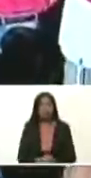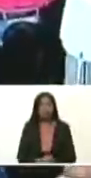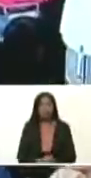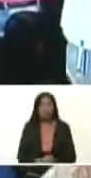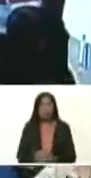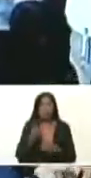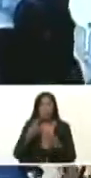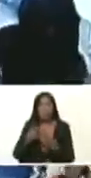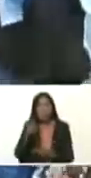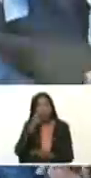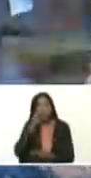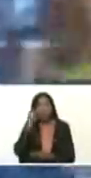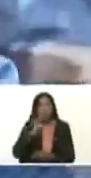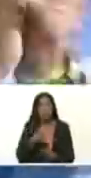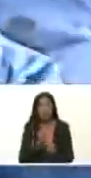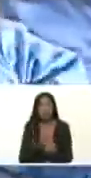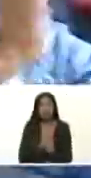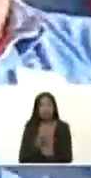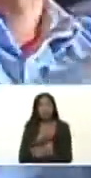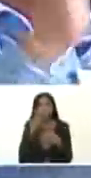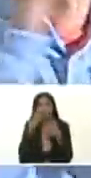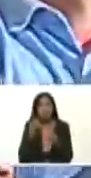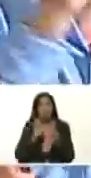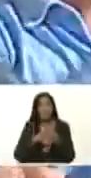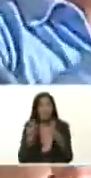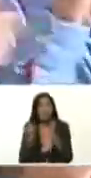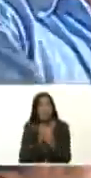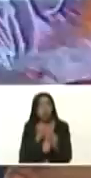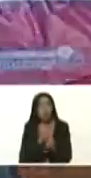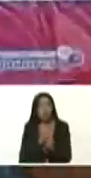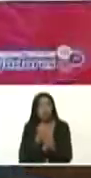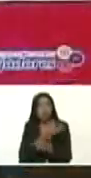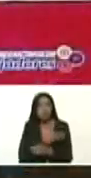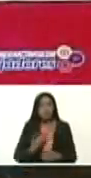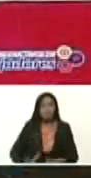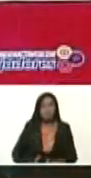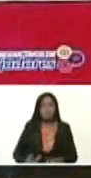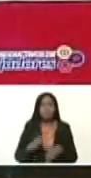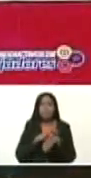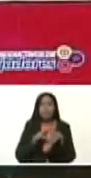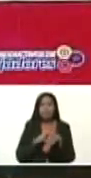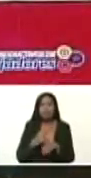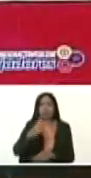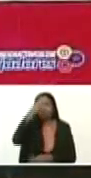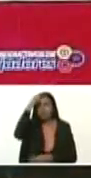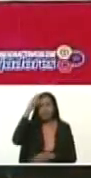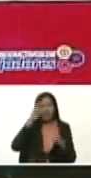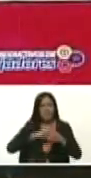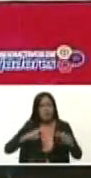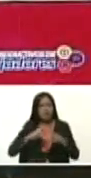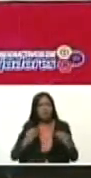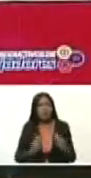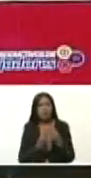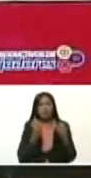pendiente de la clase obrera, yo no entiendo eso. Ministro Tarek, revise con la clase obrera